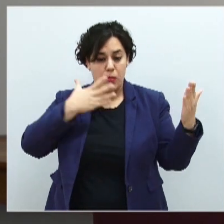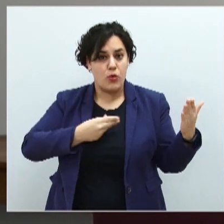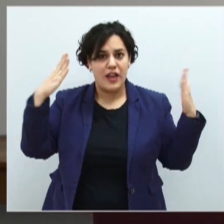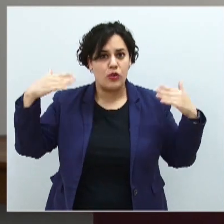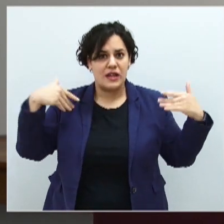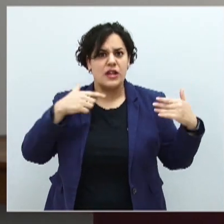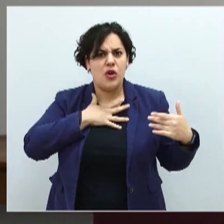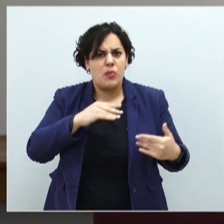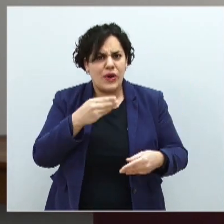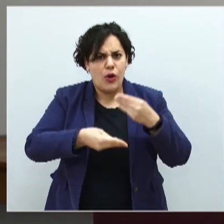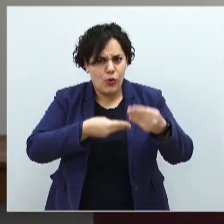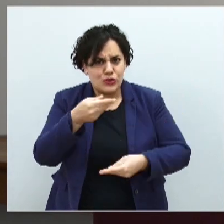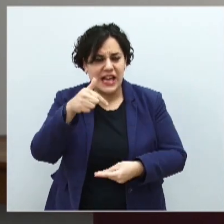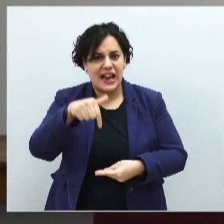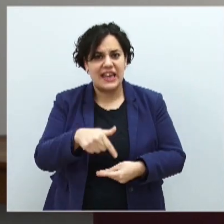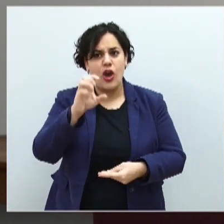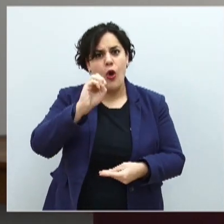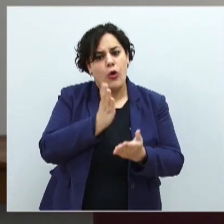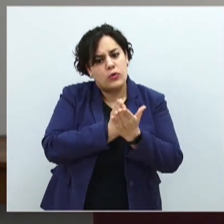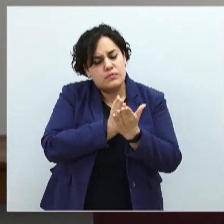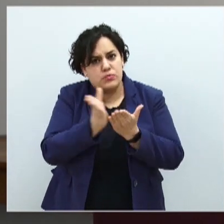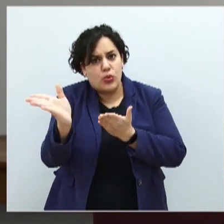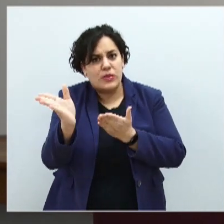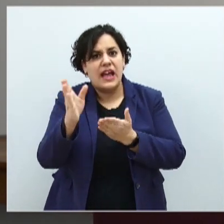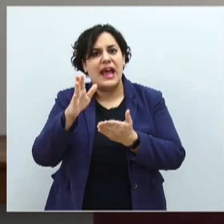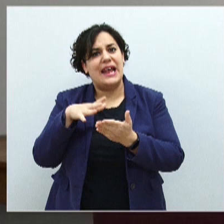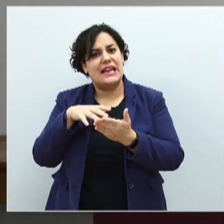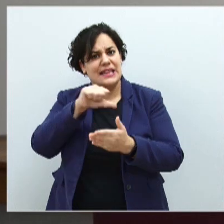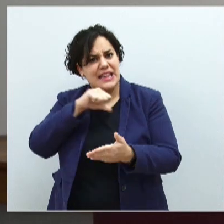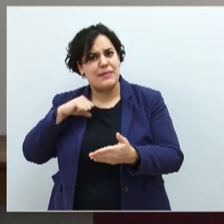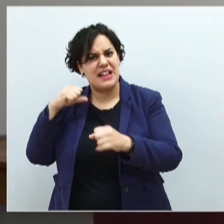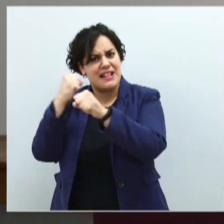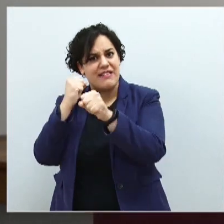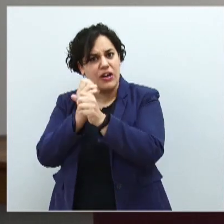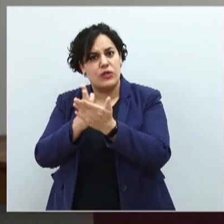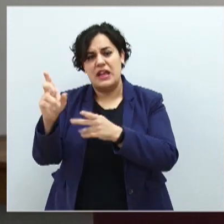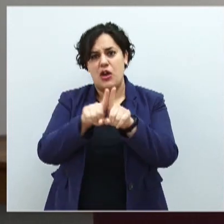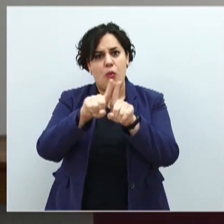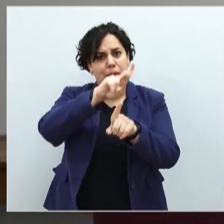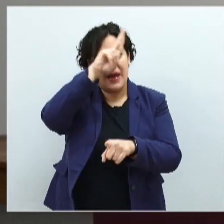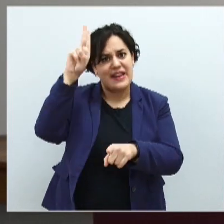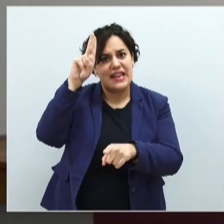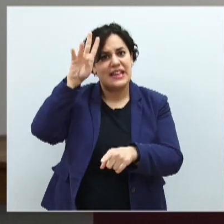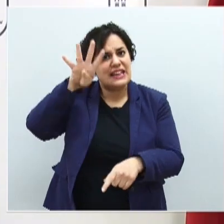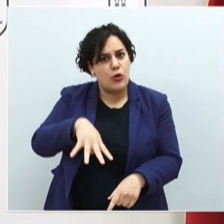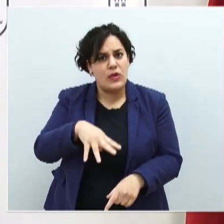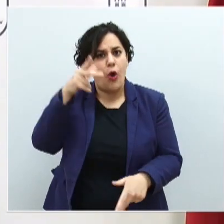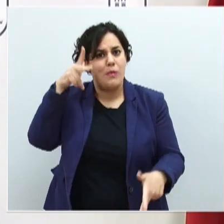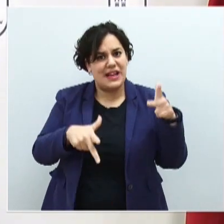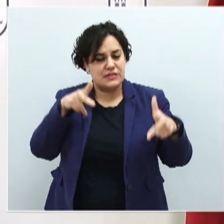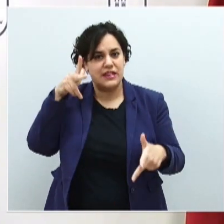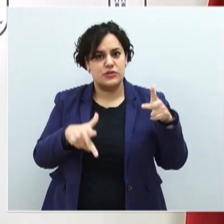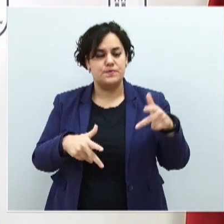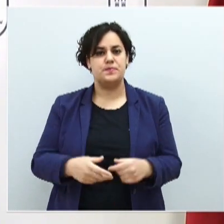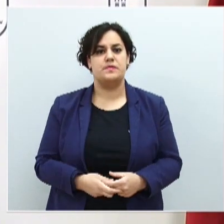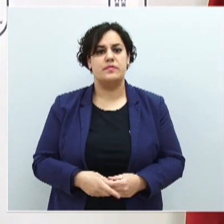pueda usar o, por el contrario, están trabajando en una app independiente, como sucede en otras comunidades como Madrid, Cataluña o País Vasco? Vamos a